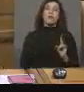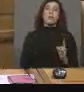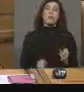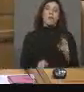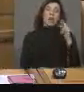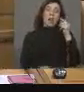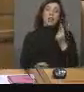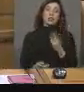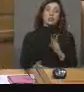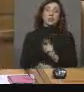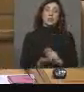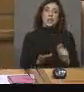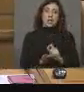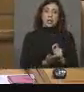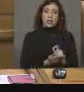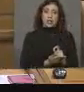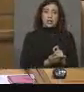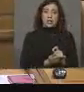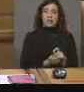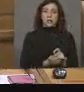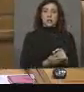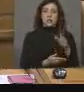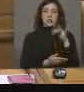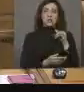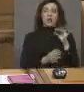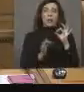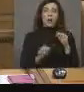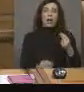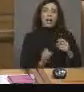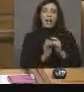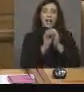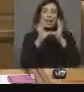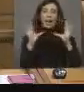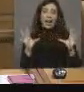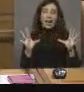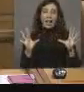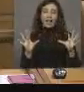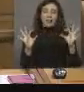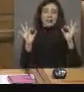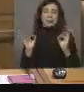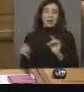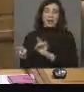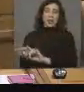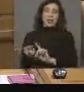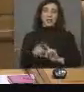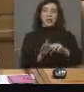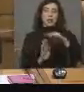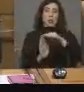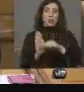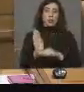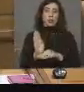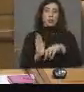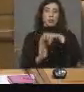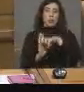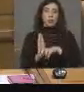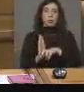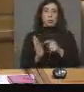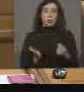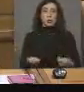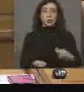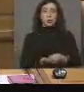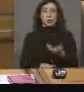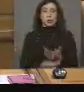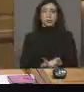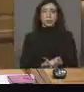seguir creando subsecretarías si no tenemos una evaluación clara y precisa de los diferentes programas, proyectos y subvenciones que